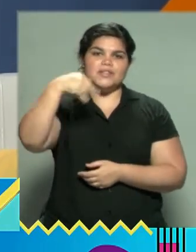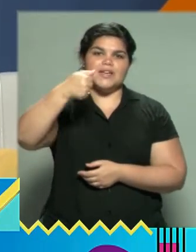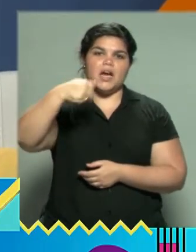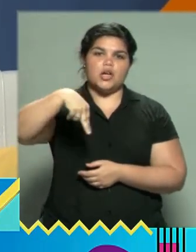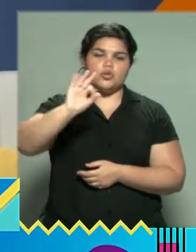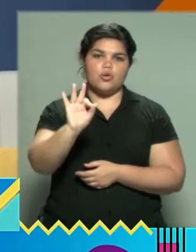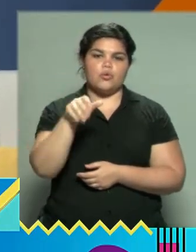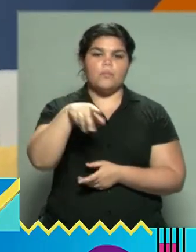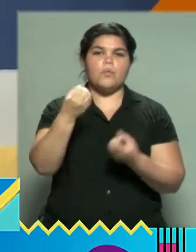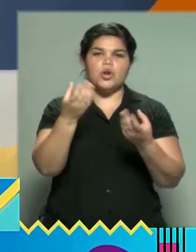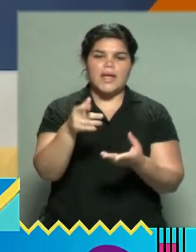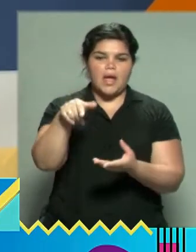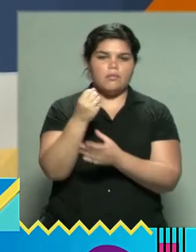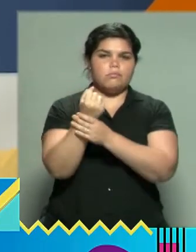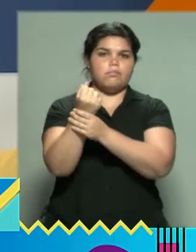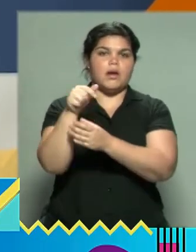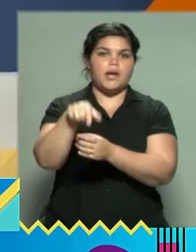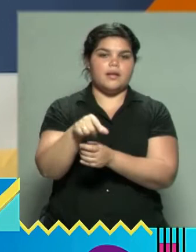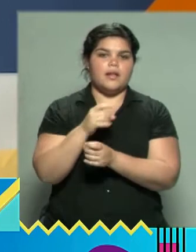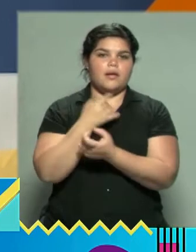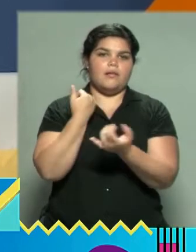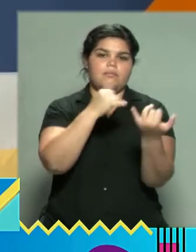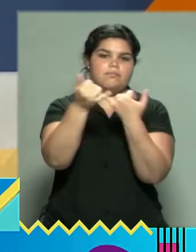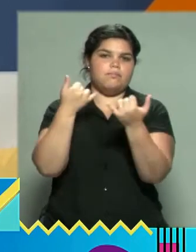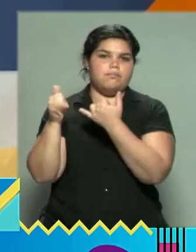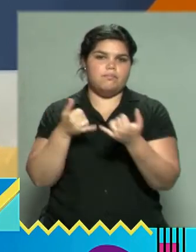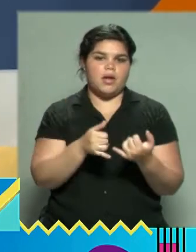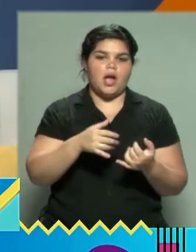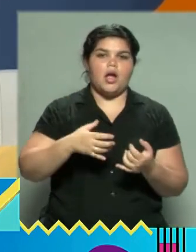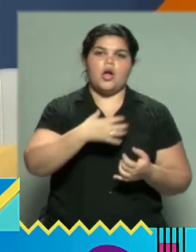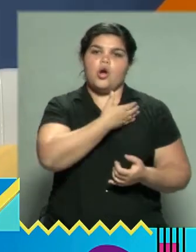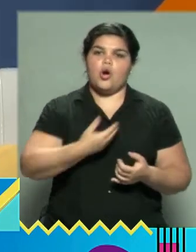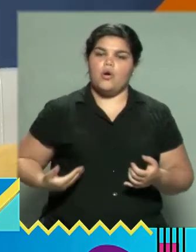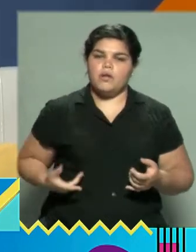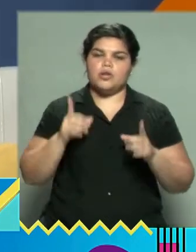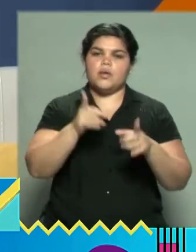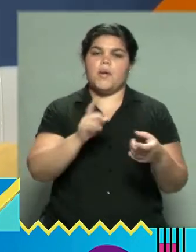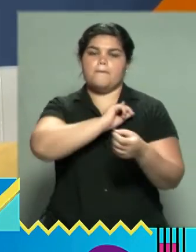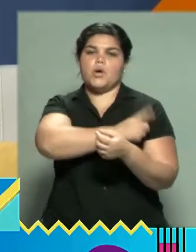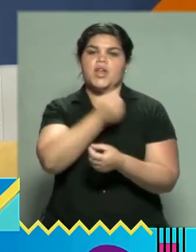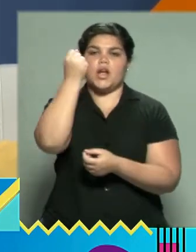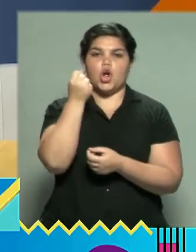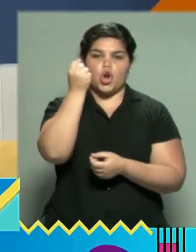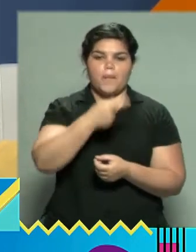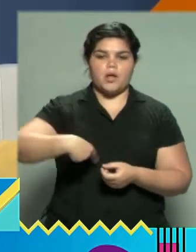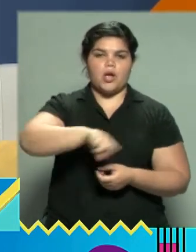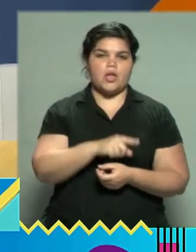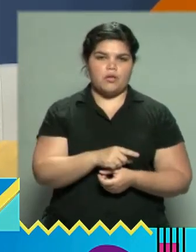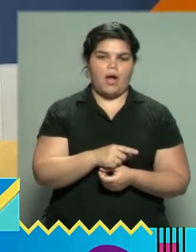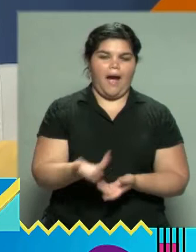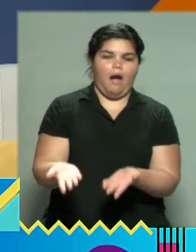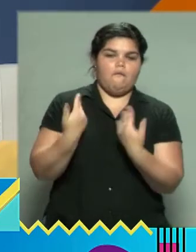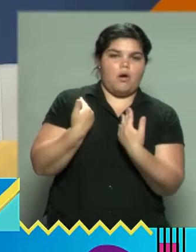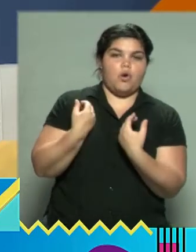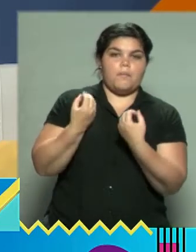es las operaciones mediáticas y que el mismo gobierno impulsa y el poder económico también, les conviene para deslegitimar la marcha,